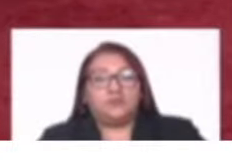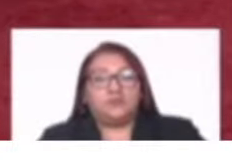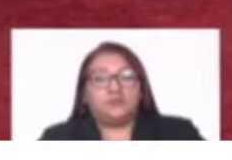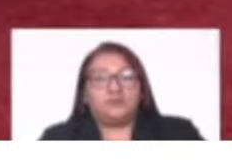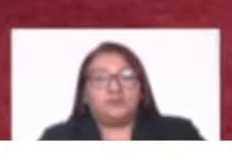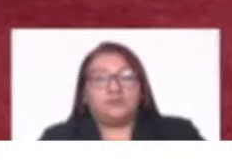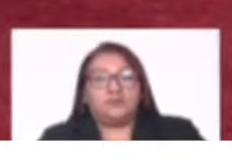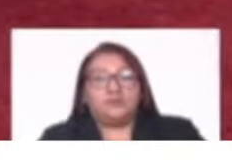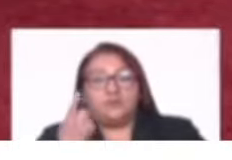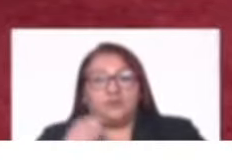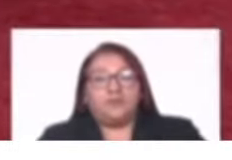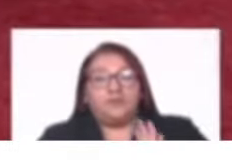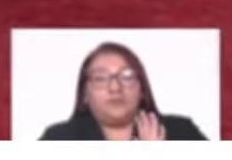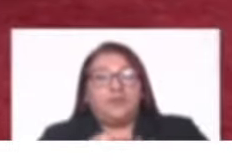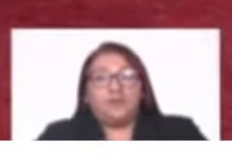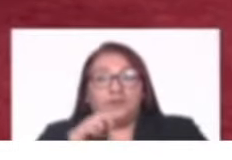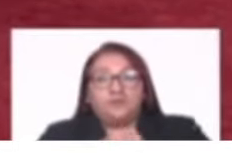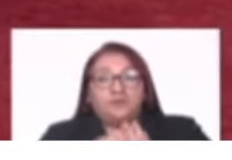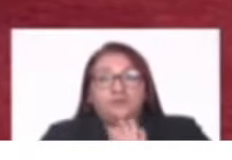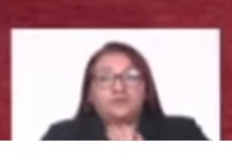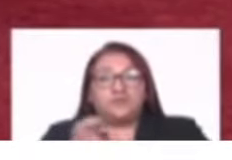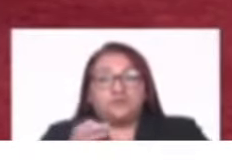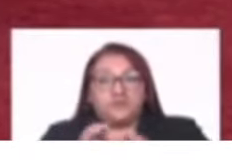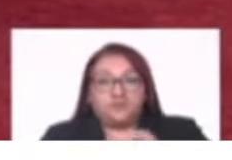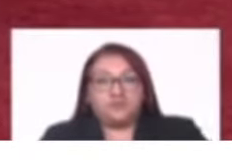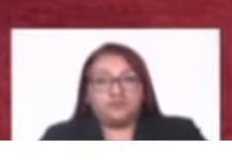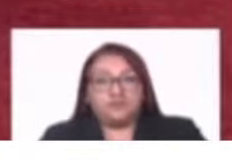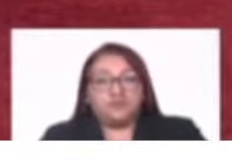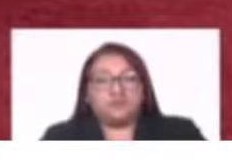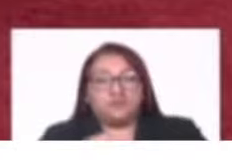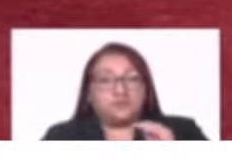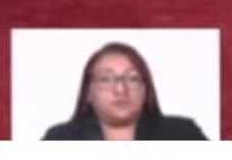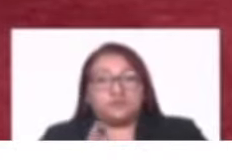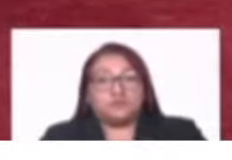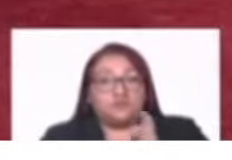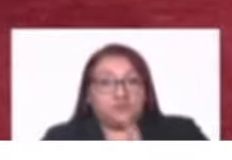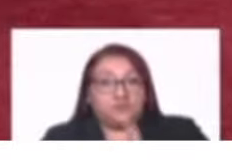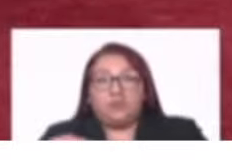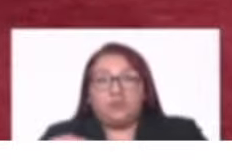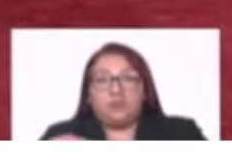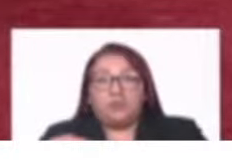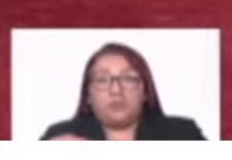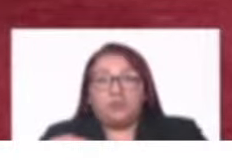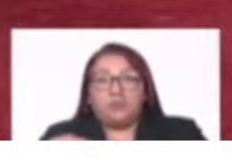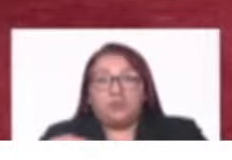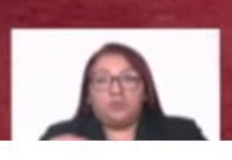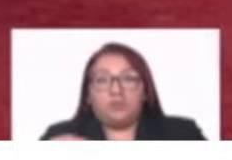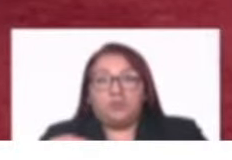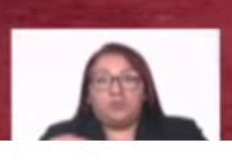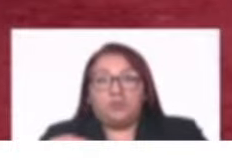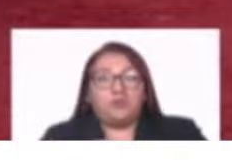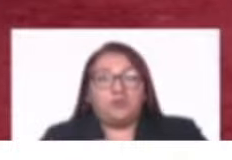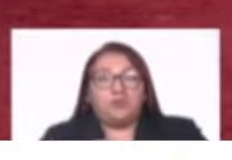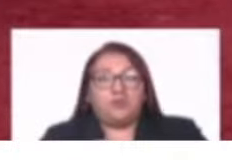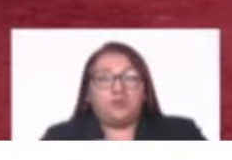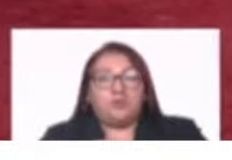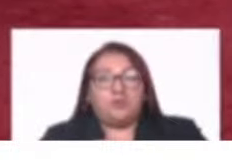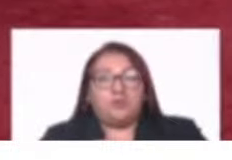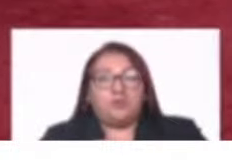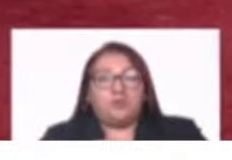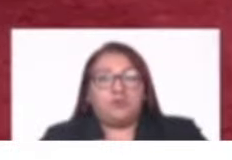presentar los proyectos de leyes de presupuesto, equilibrio financiero y público para el año fiscal